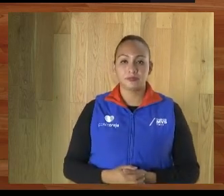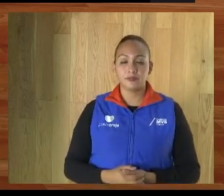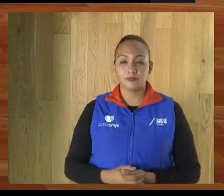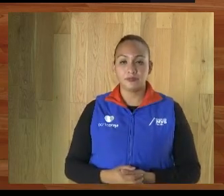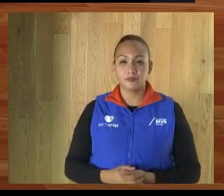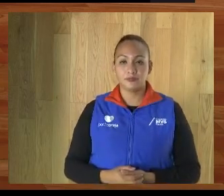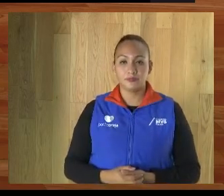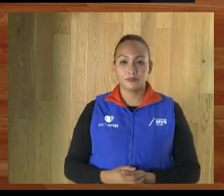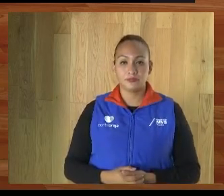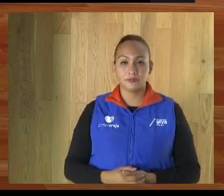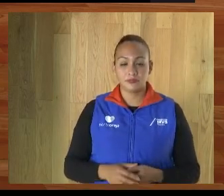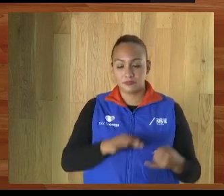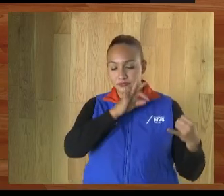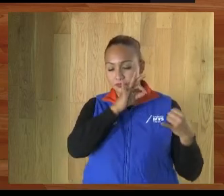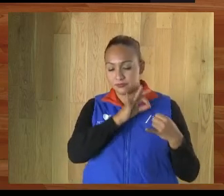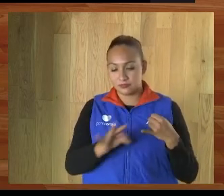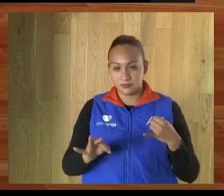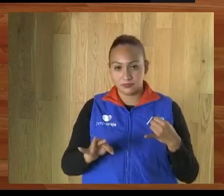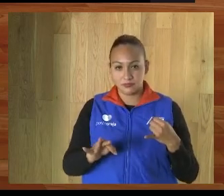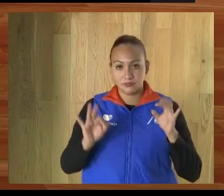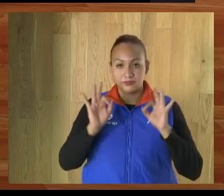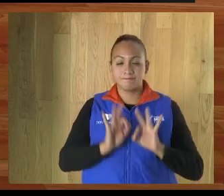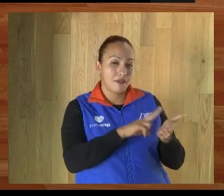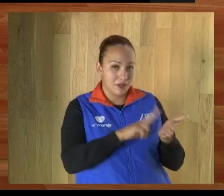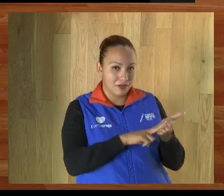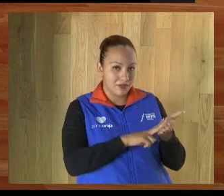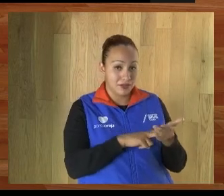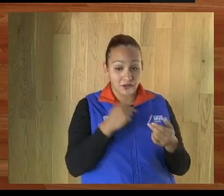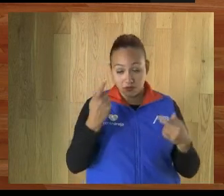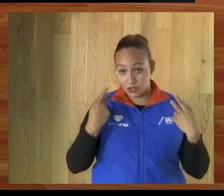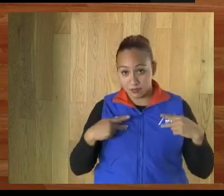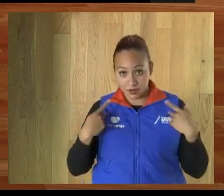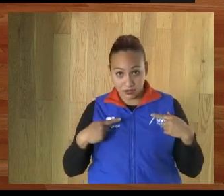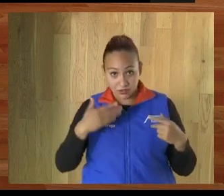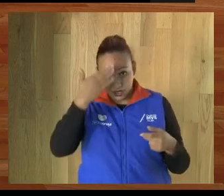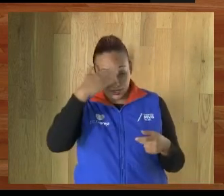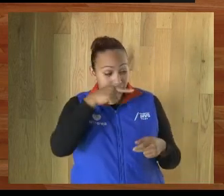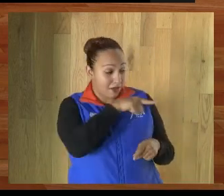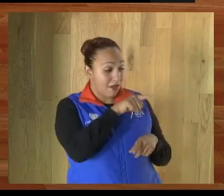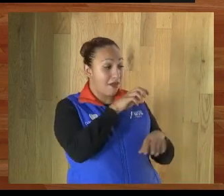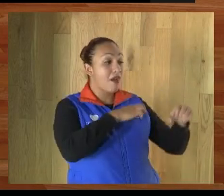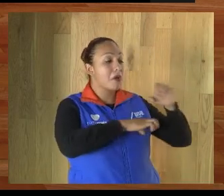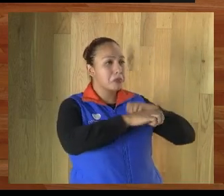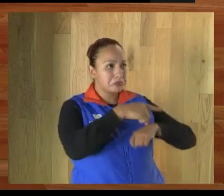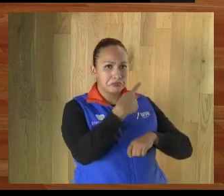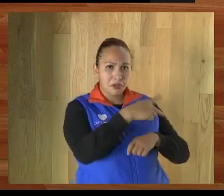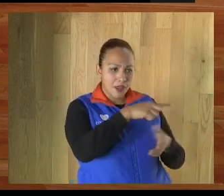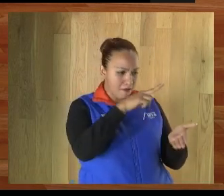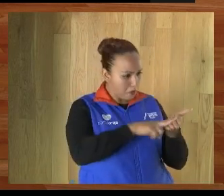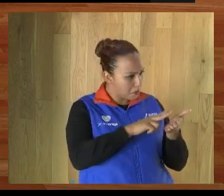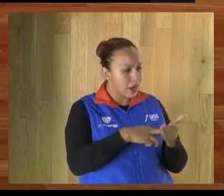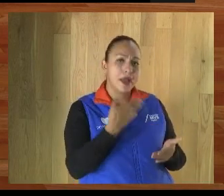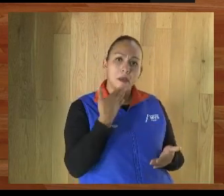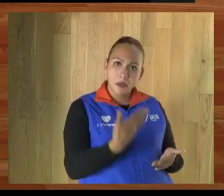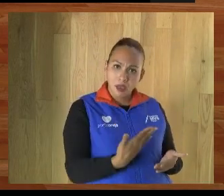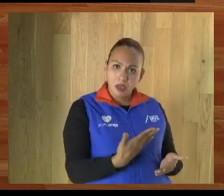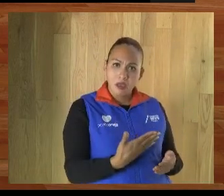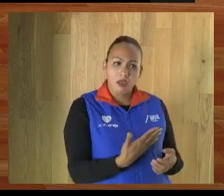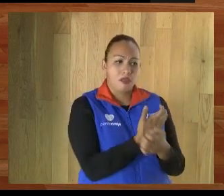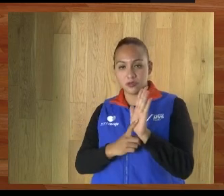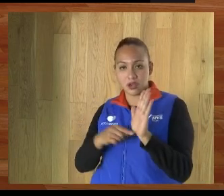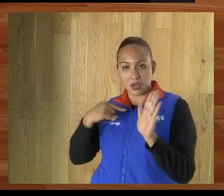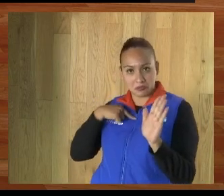Finalmente, es importante que tengamos un cuadro de mando, ¿no? Un cuadro de mando. Lo ideal es que se habla del